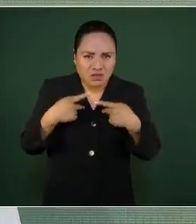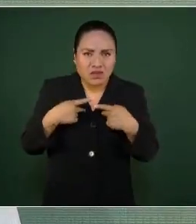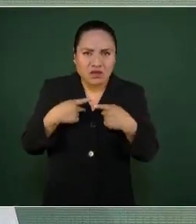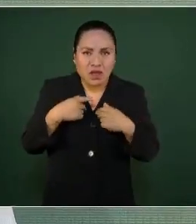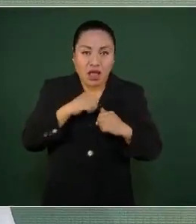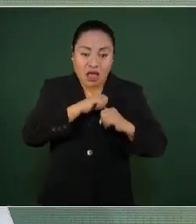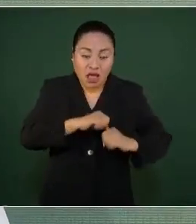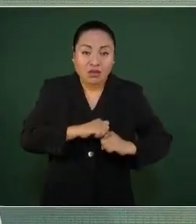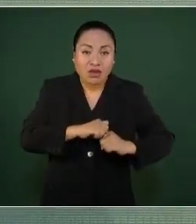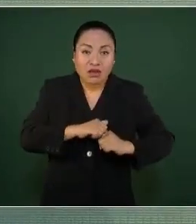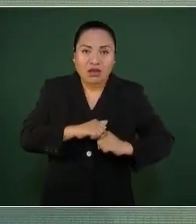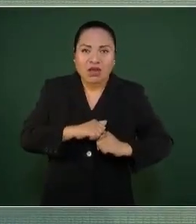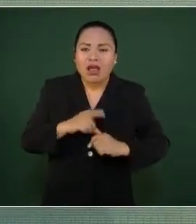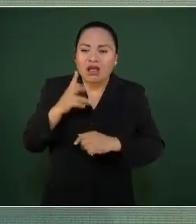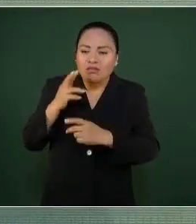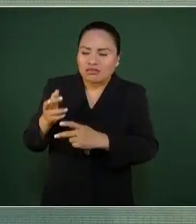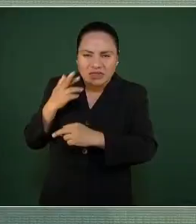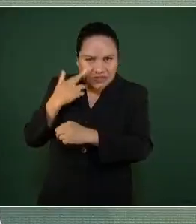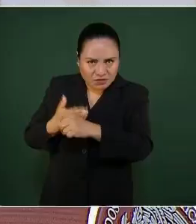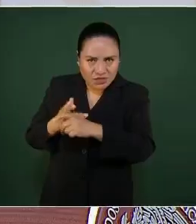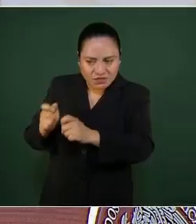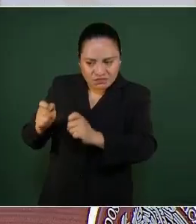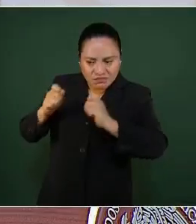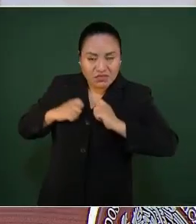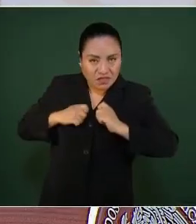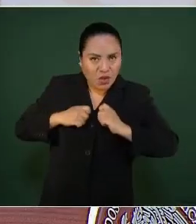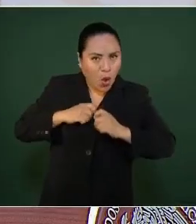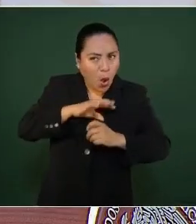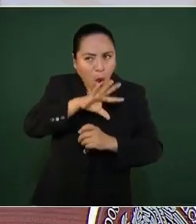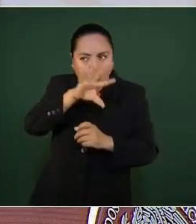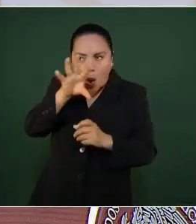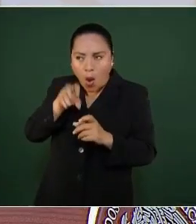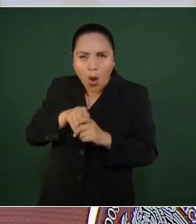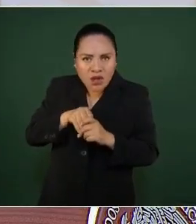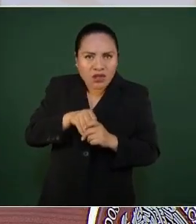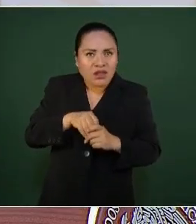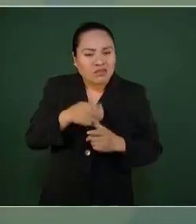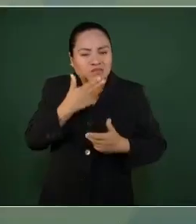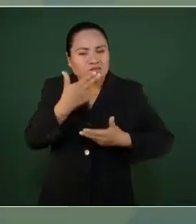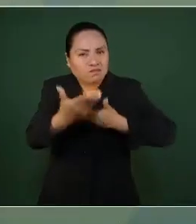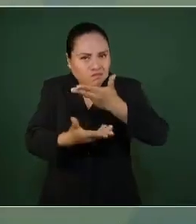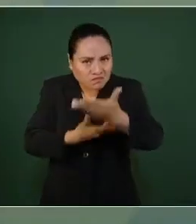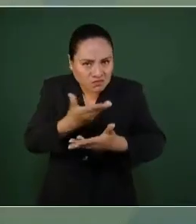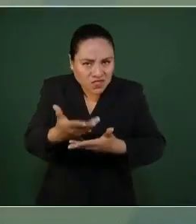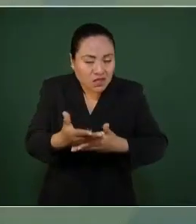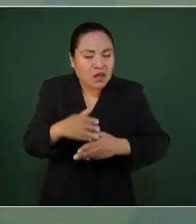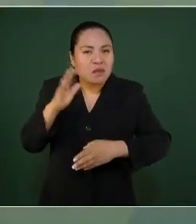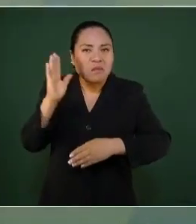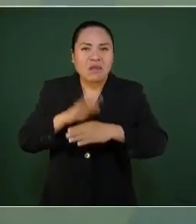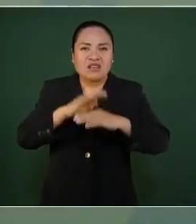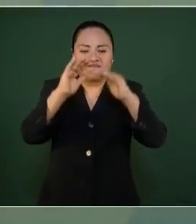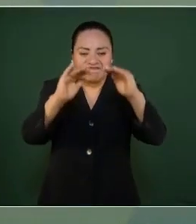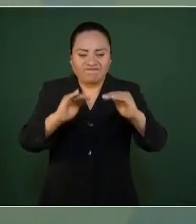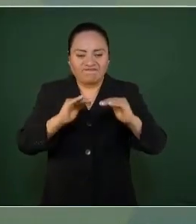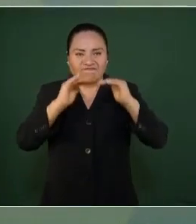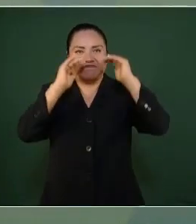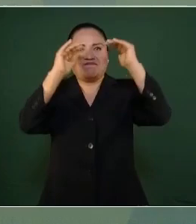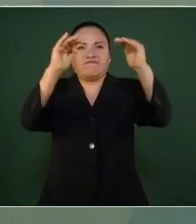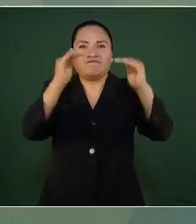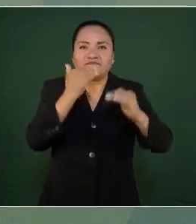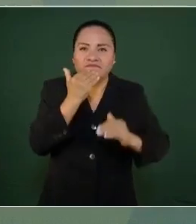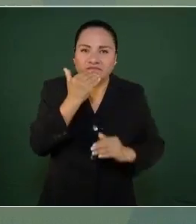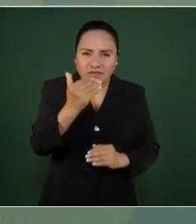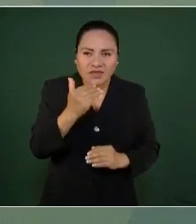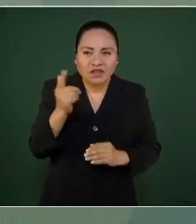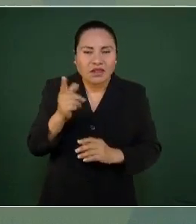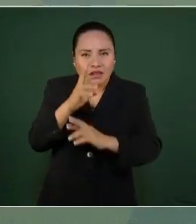desempeñado todos los cargos hasta llegar al más alto. Ahí es cuando se obtiene el mayor grado